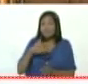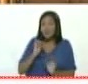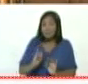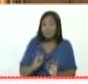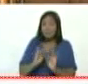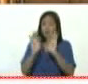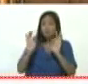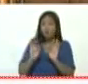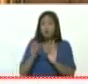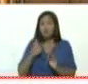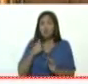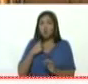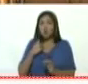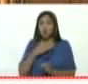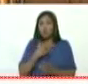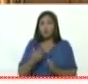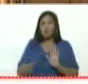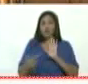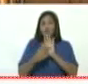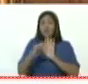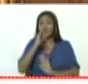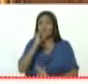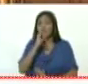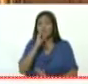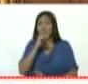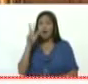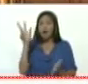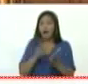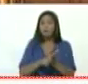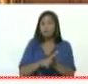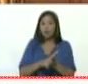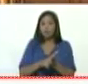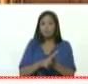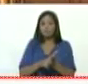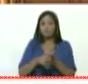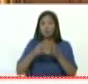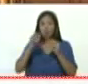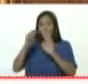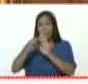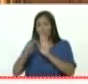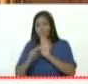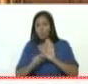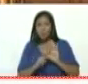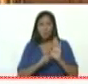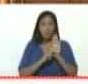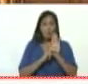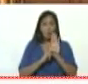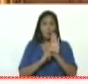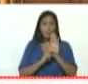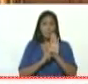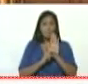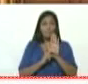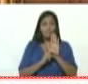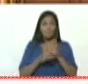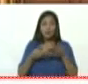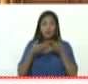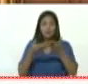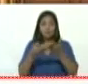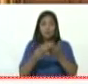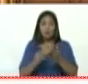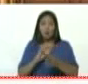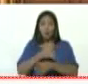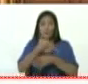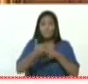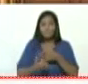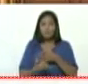quiero anunciar que he aprobado todos los recursos para llevar adelante un